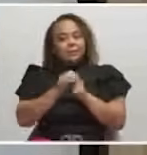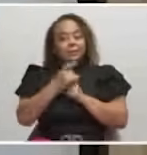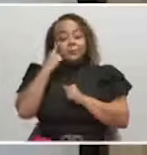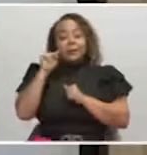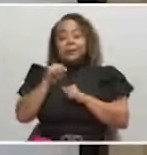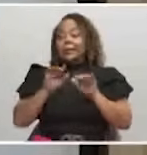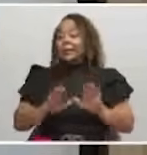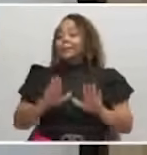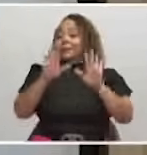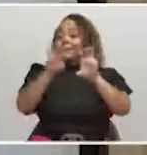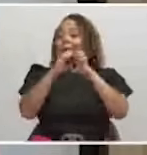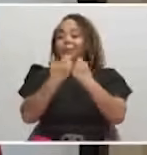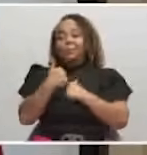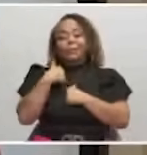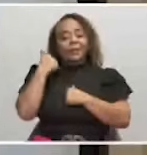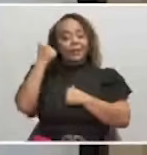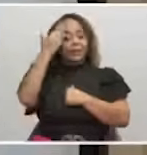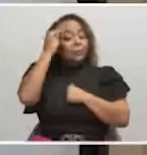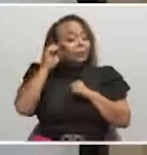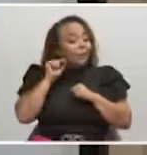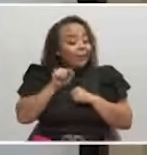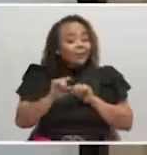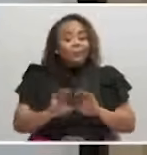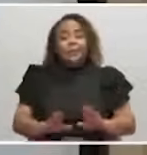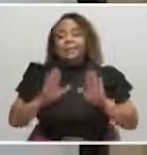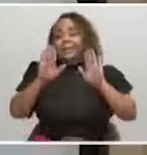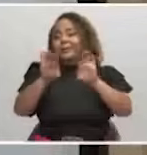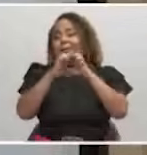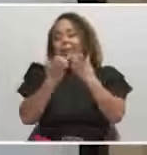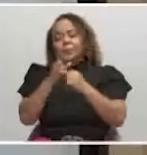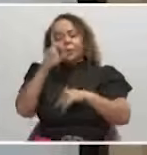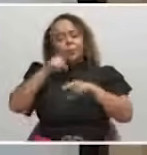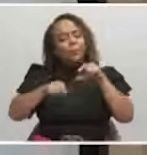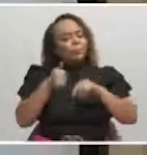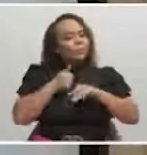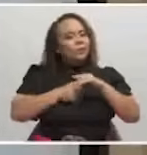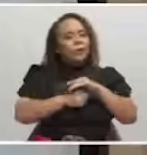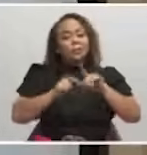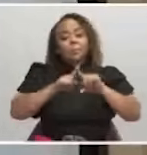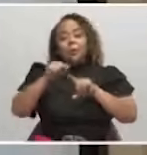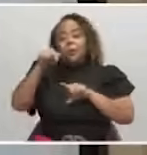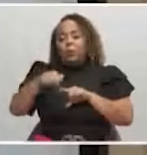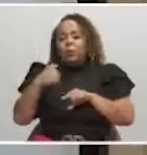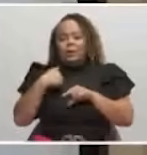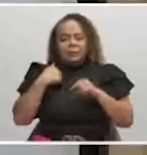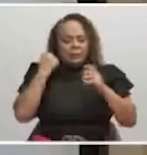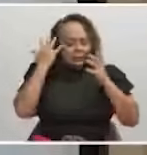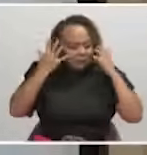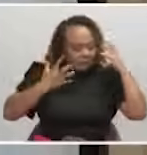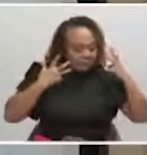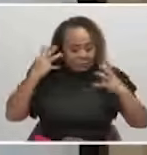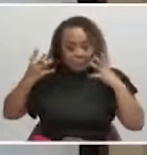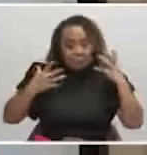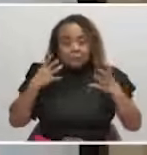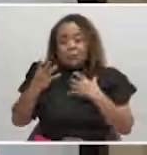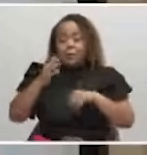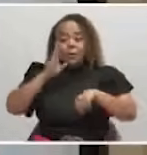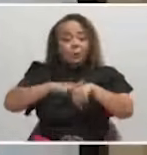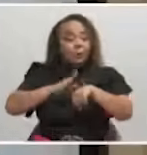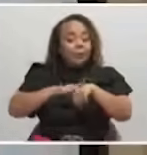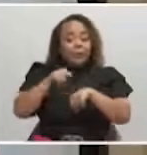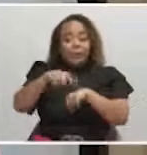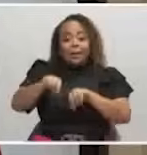gran equipo que tiene la liga, porque es un gran equipo, eso no lo podemos esconder, pero creo que hoy hay un embotamiento ahí y no deja que